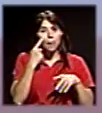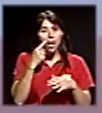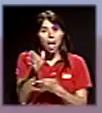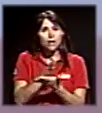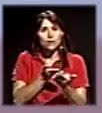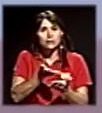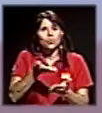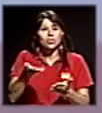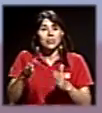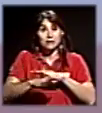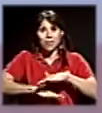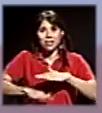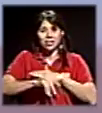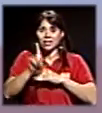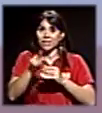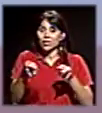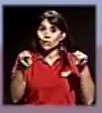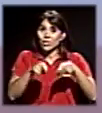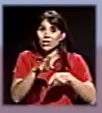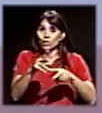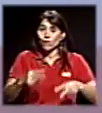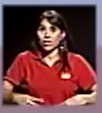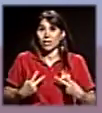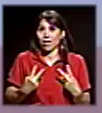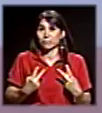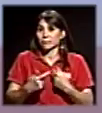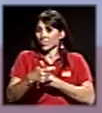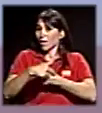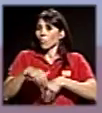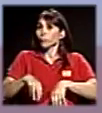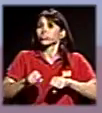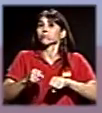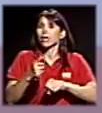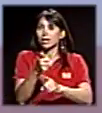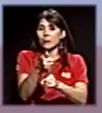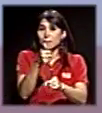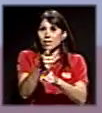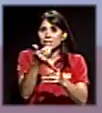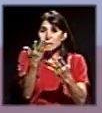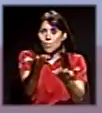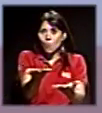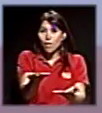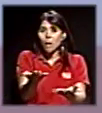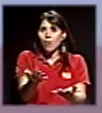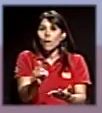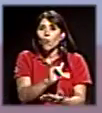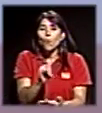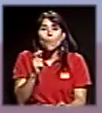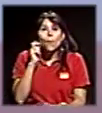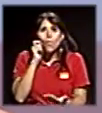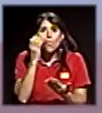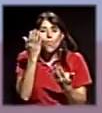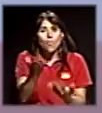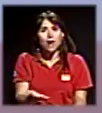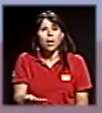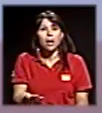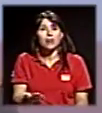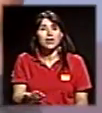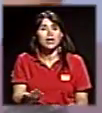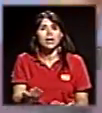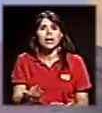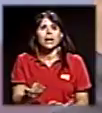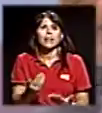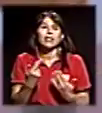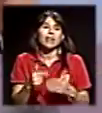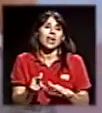deberían estar sucediendo en tu vida un espacio para ti mismo o para ti misma como mujer que es no